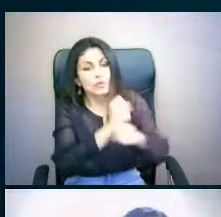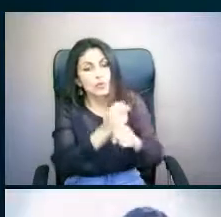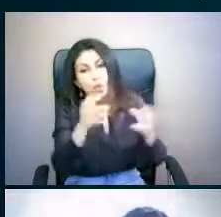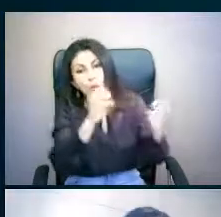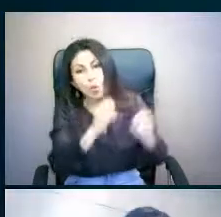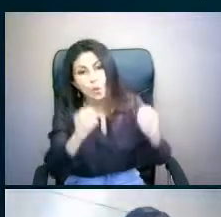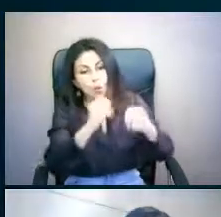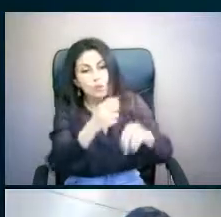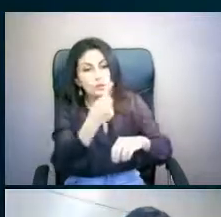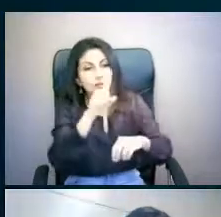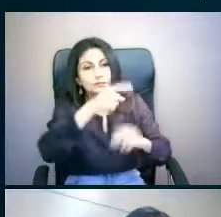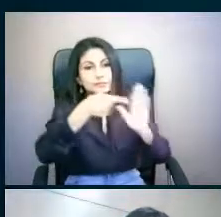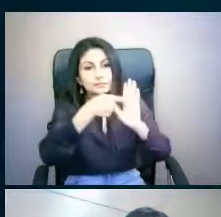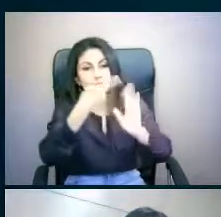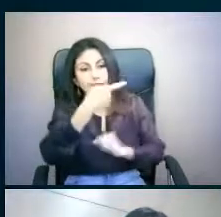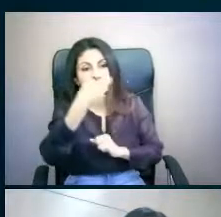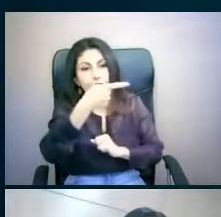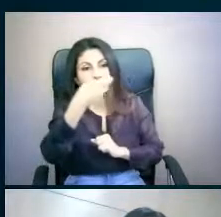año.